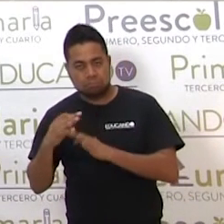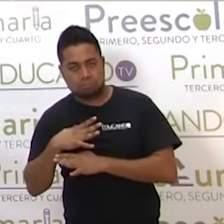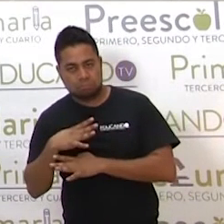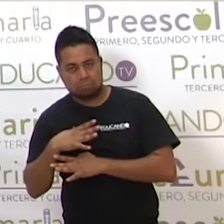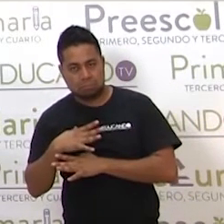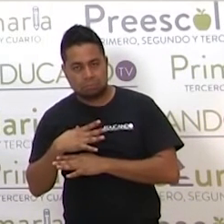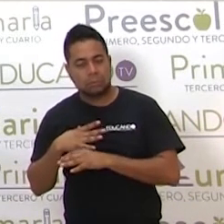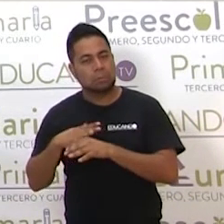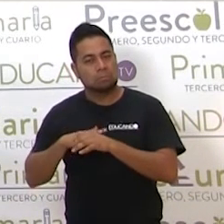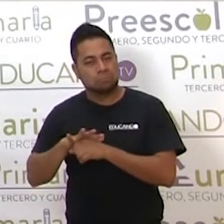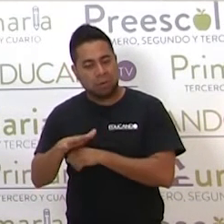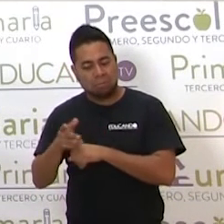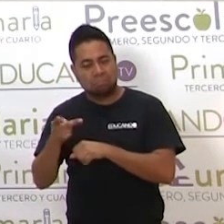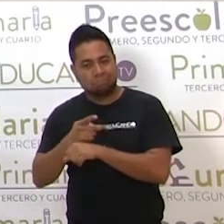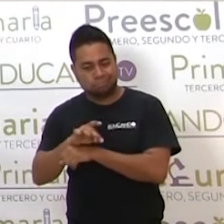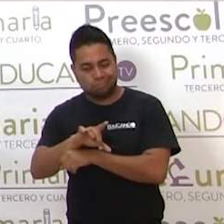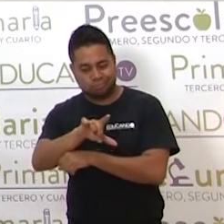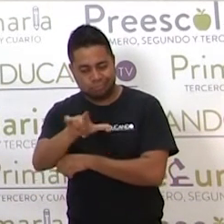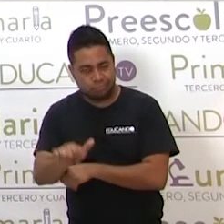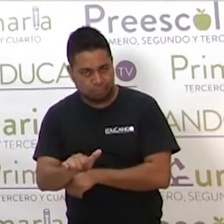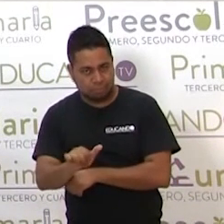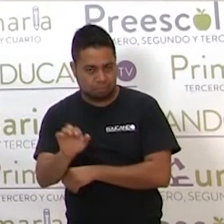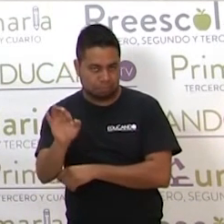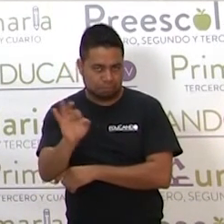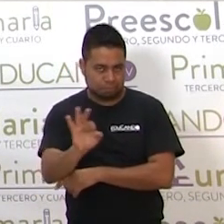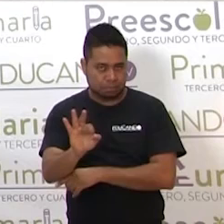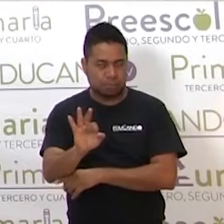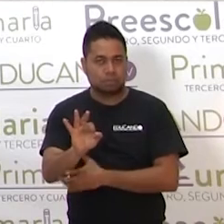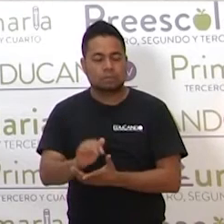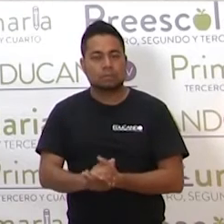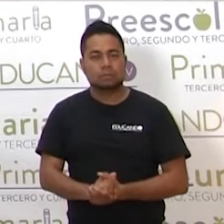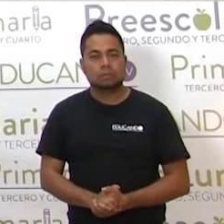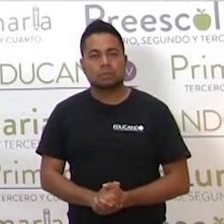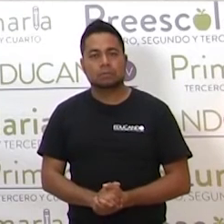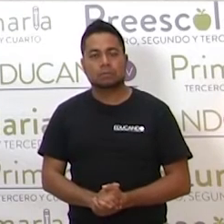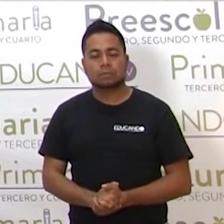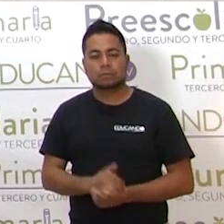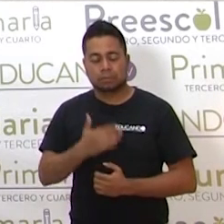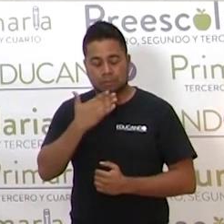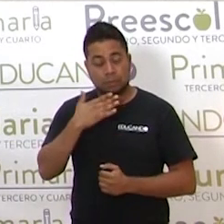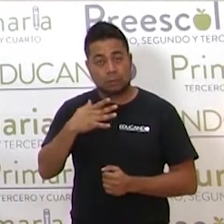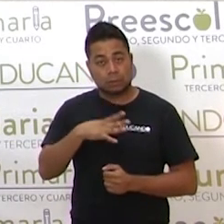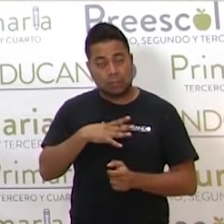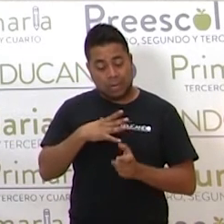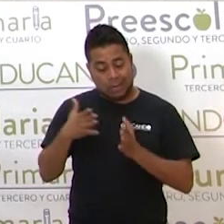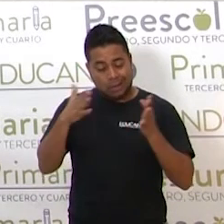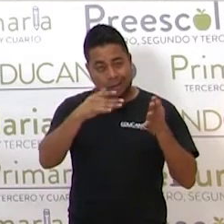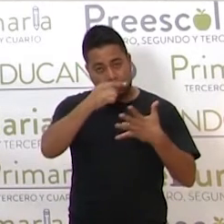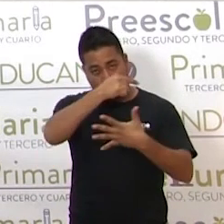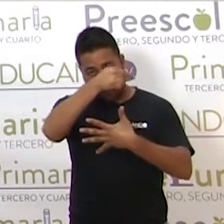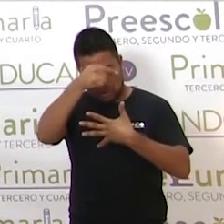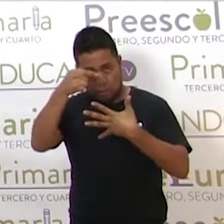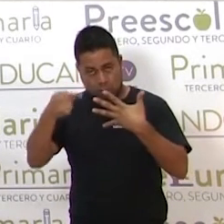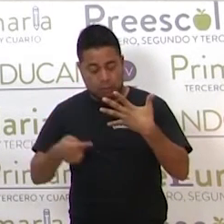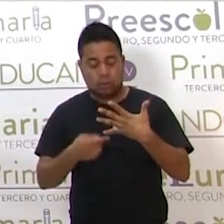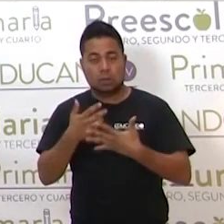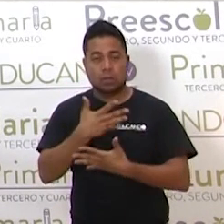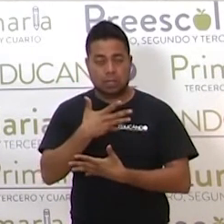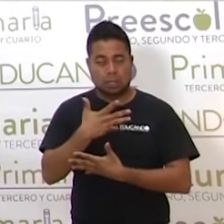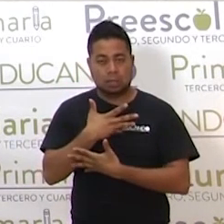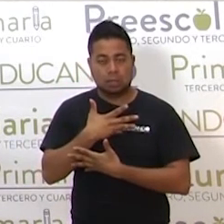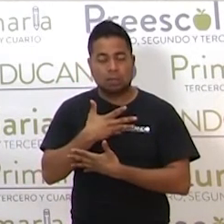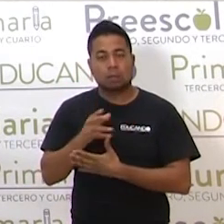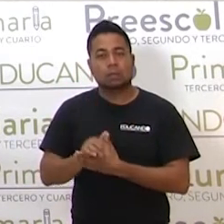posibles efectos. Muy bien. Entonces de este lado tenemos los elementos.